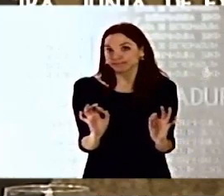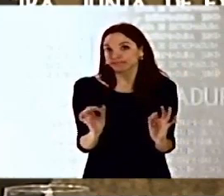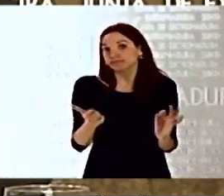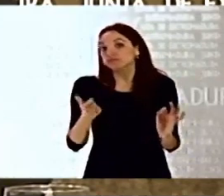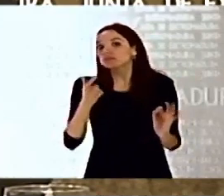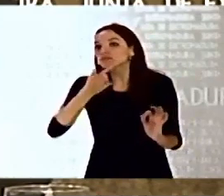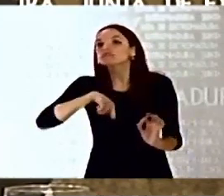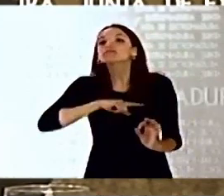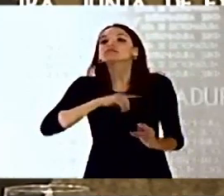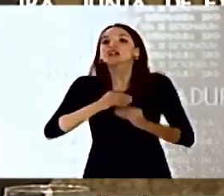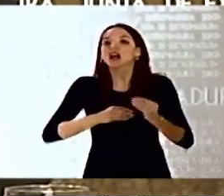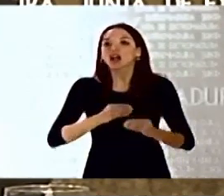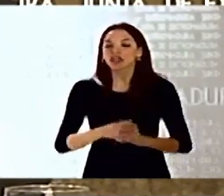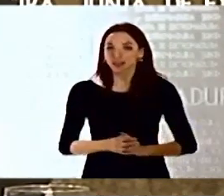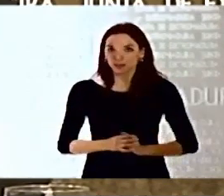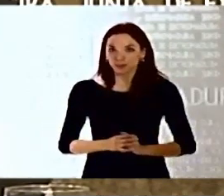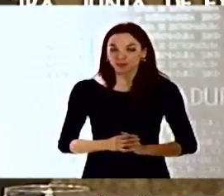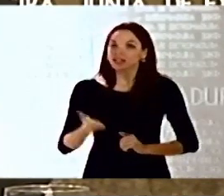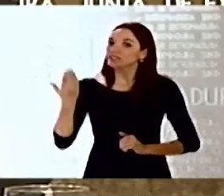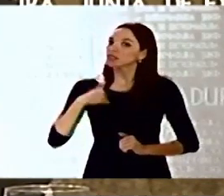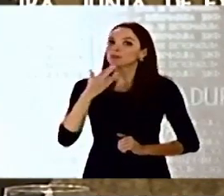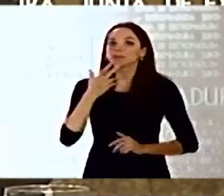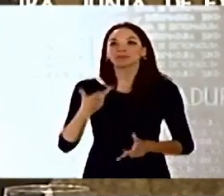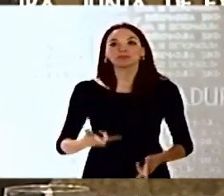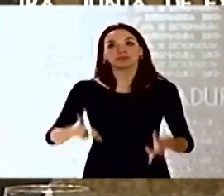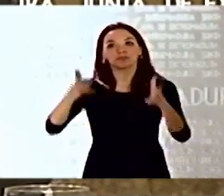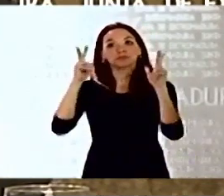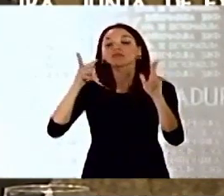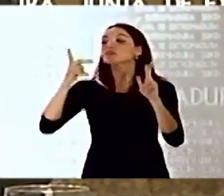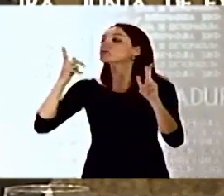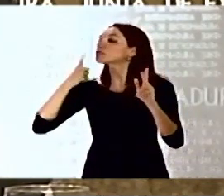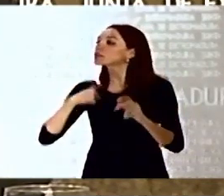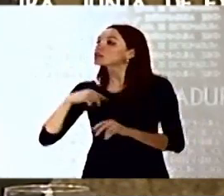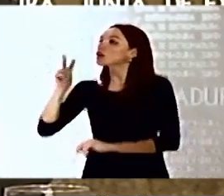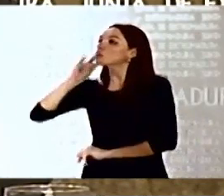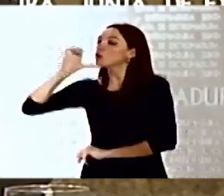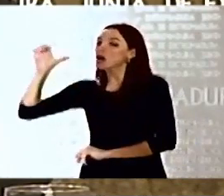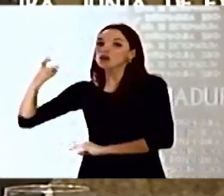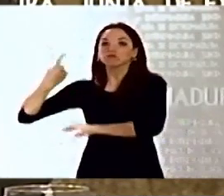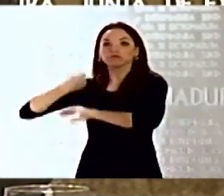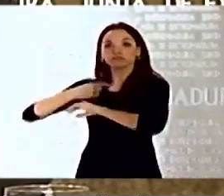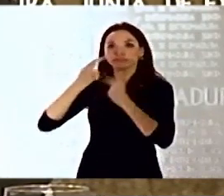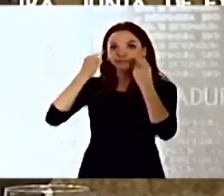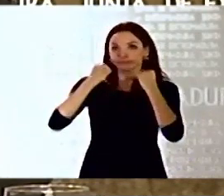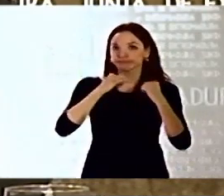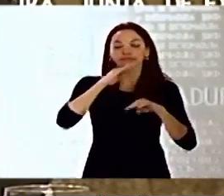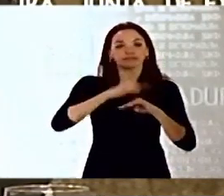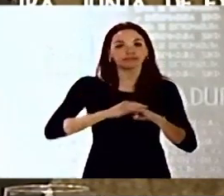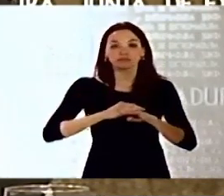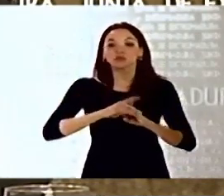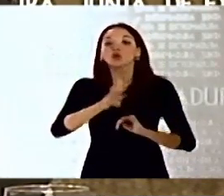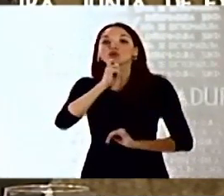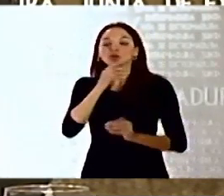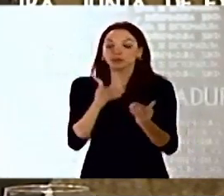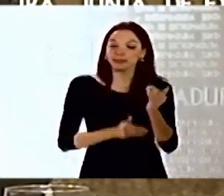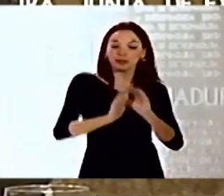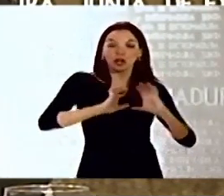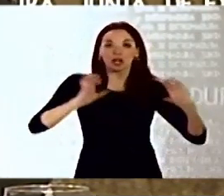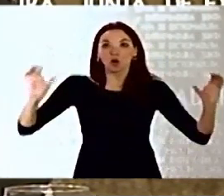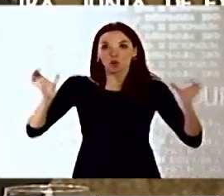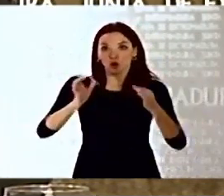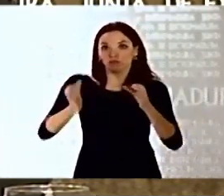sacar esa licitación conforme marque la Comisión Europea en una reunión que va a establecer